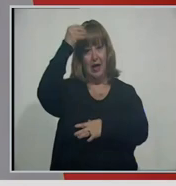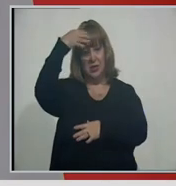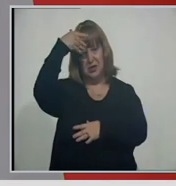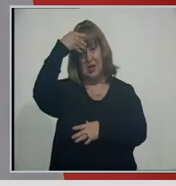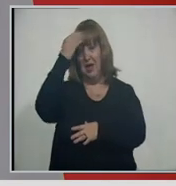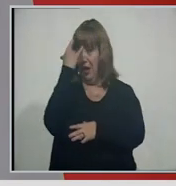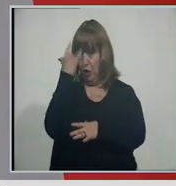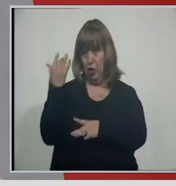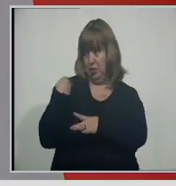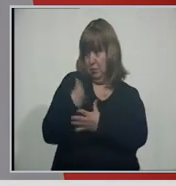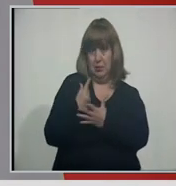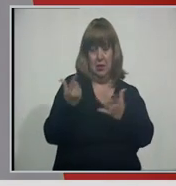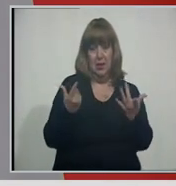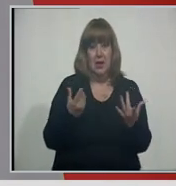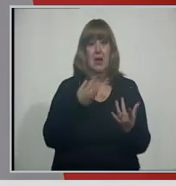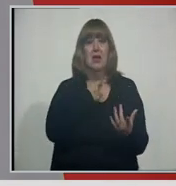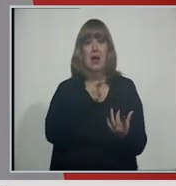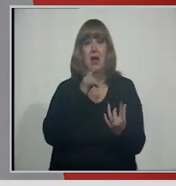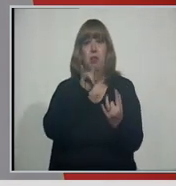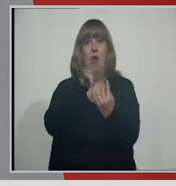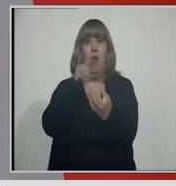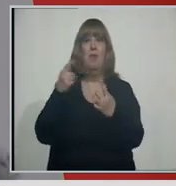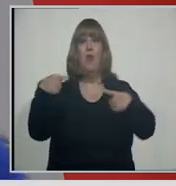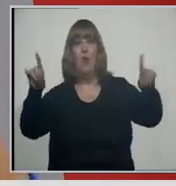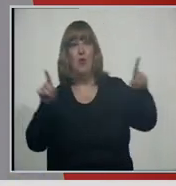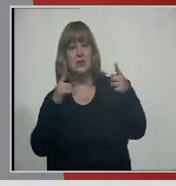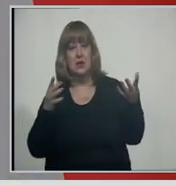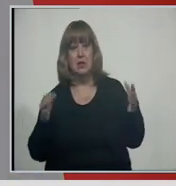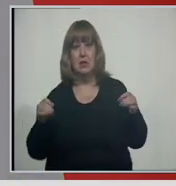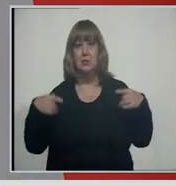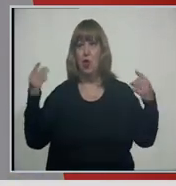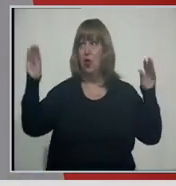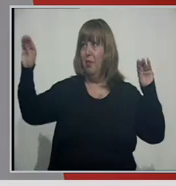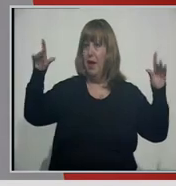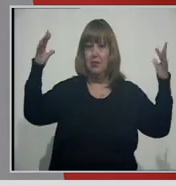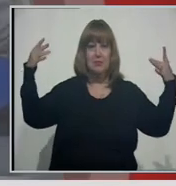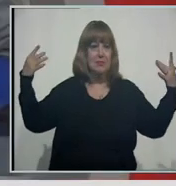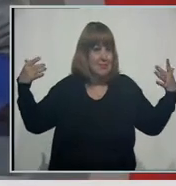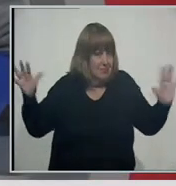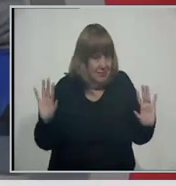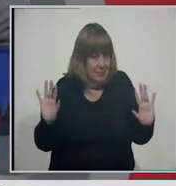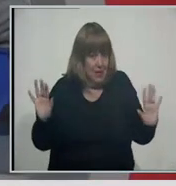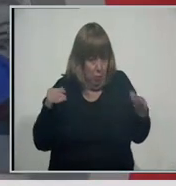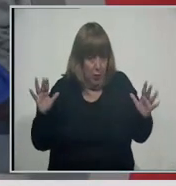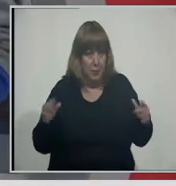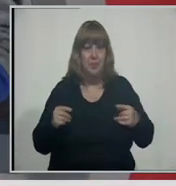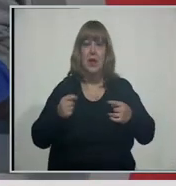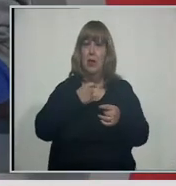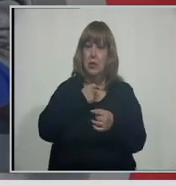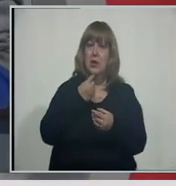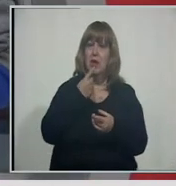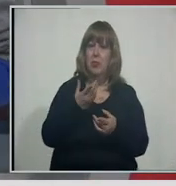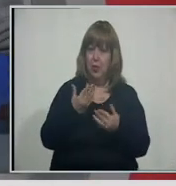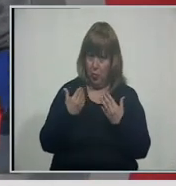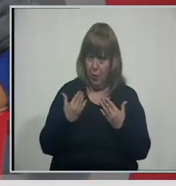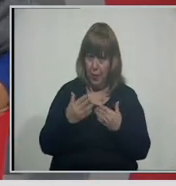atractivo lo que usted regula en la obra su música pero además una directamente la primera obra que hiciste fue aquí no podemos hacerlo aquí no podemos